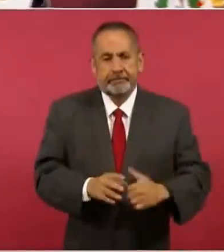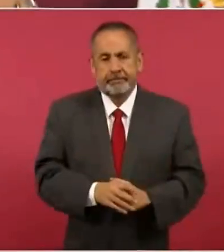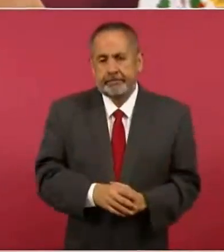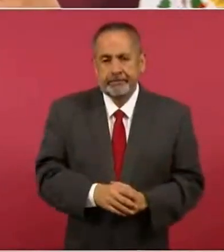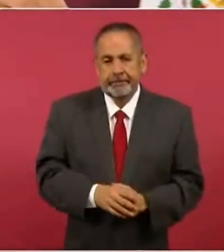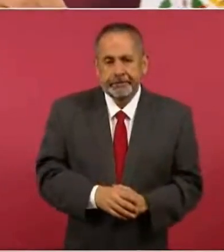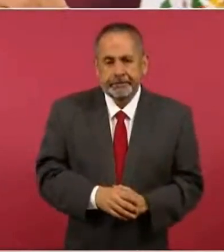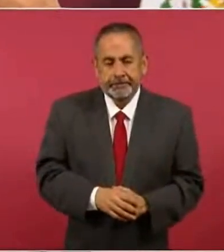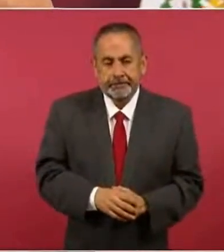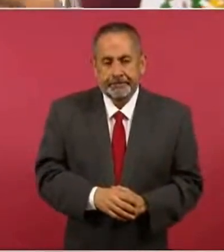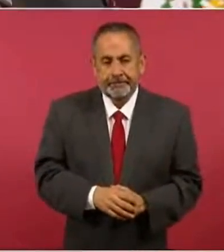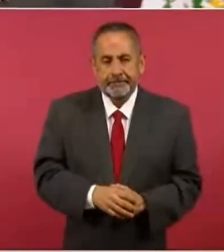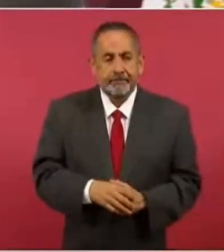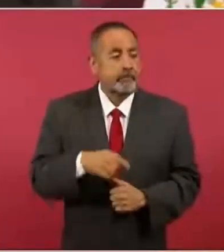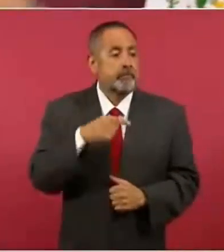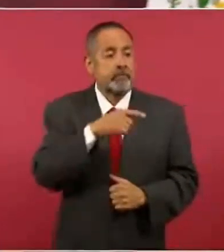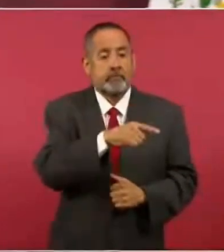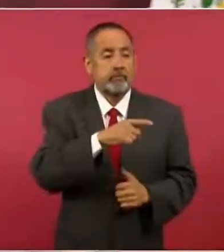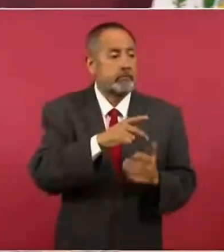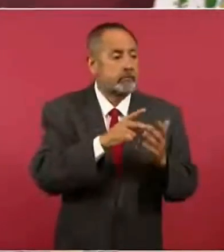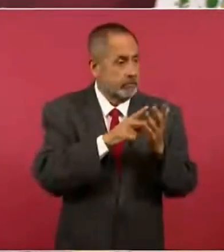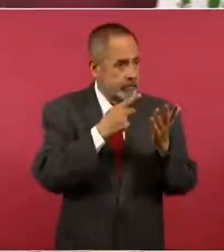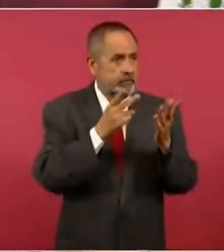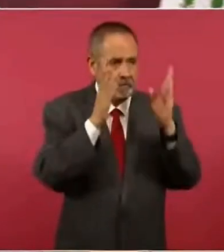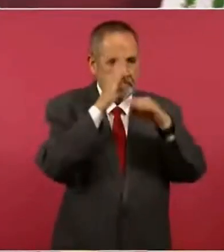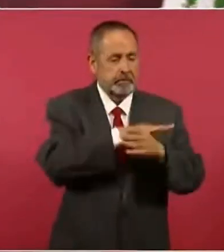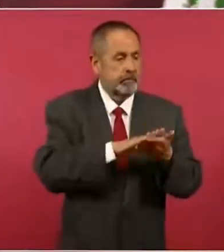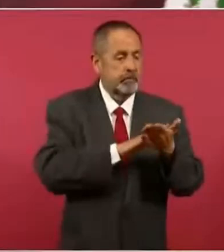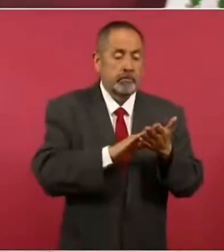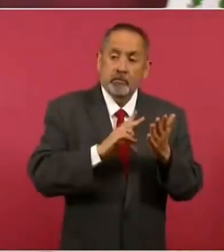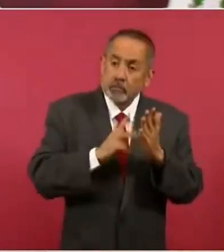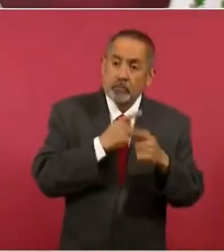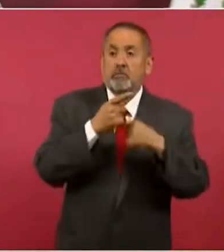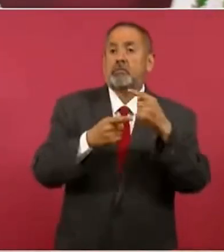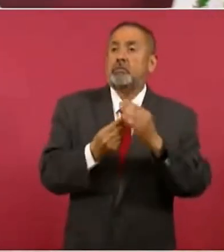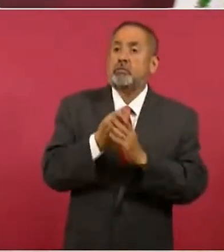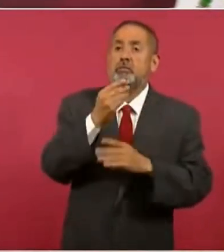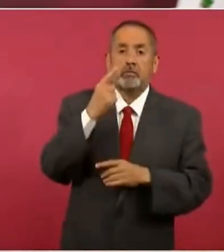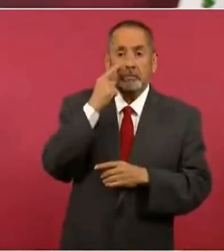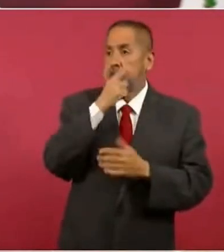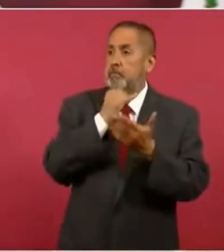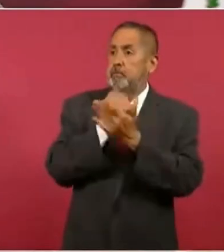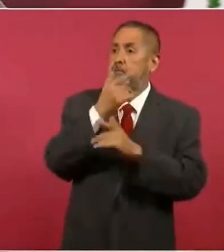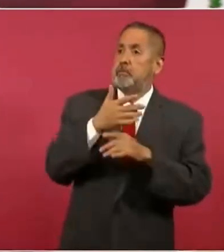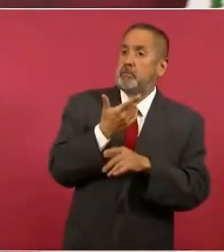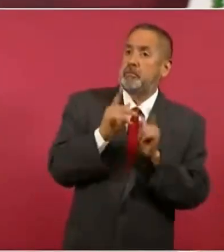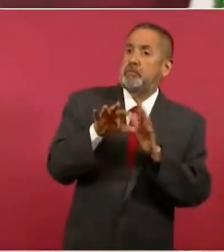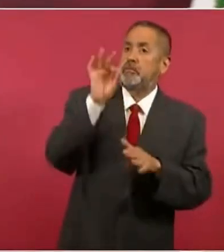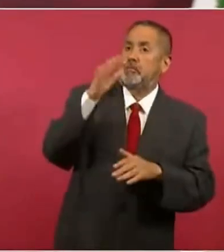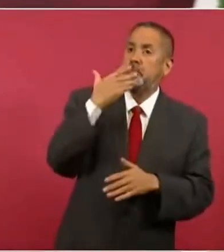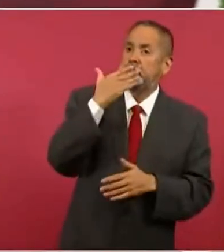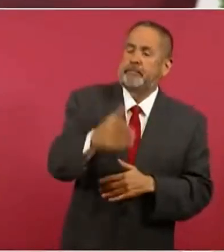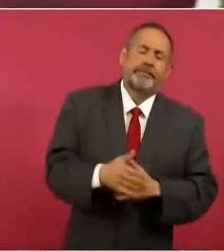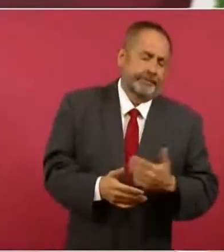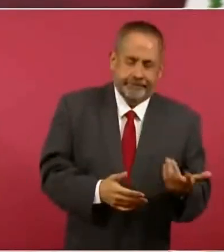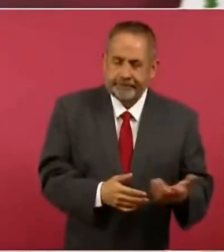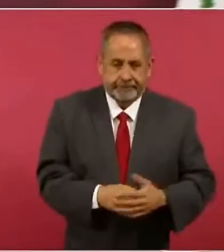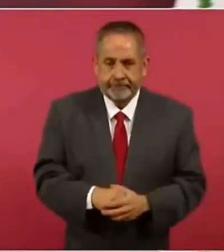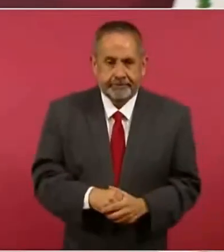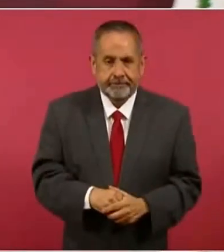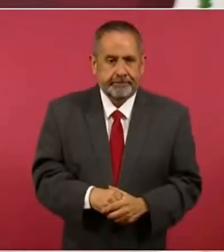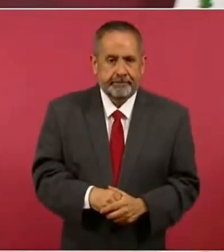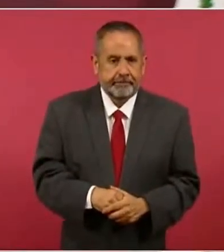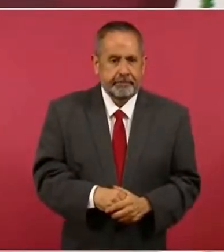porque se había reivindicado a la democracia más gente que